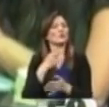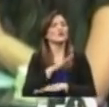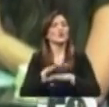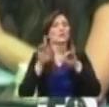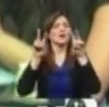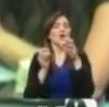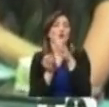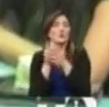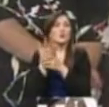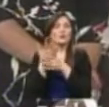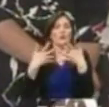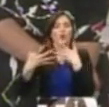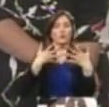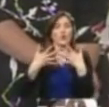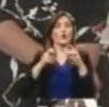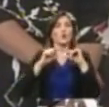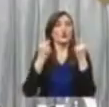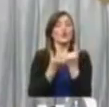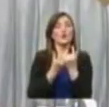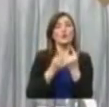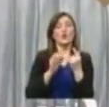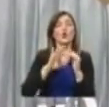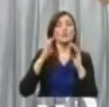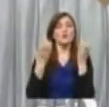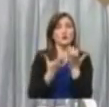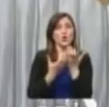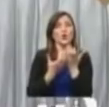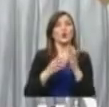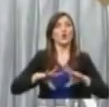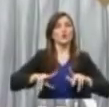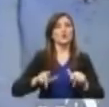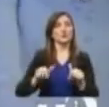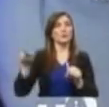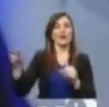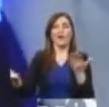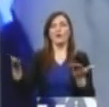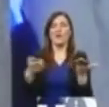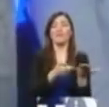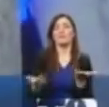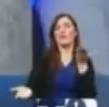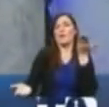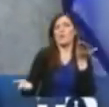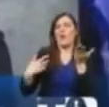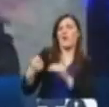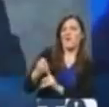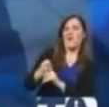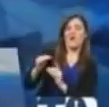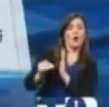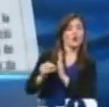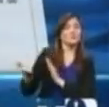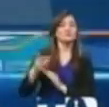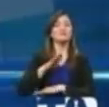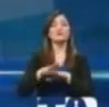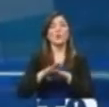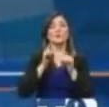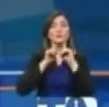referencia a la creación del Frente de Transparencia para hacer un contrapeso a la Comisión Anticorrupción. El 4 de diciembre, Eduardo Mangas difundió un comunicado en el que manifestó sobre